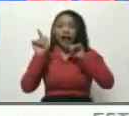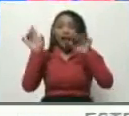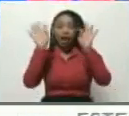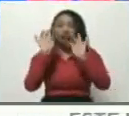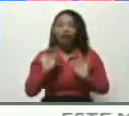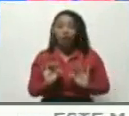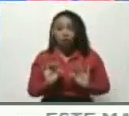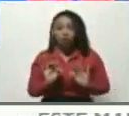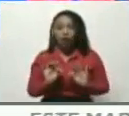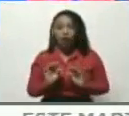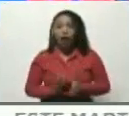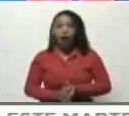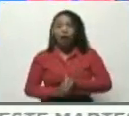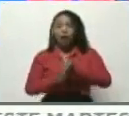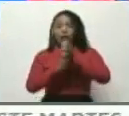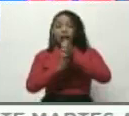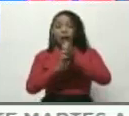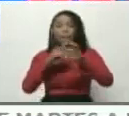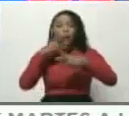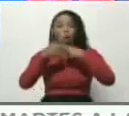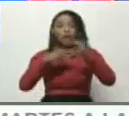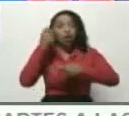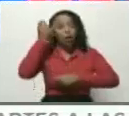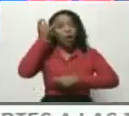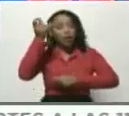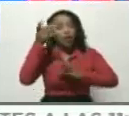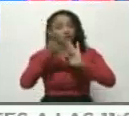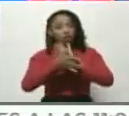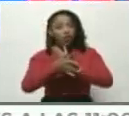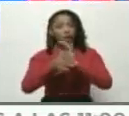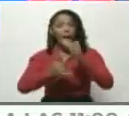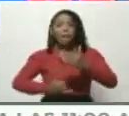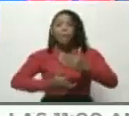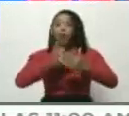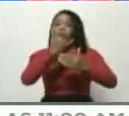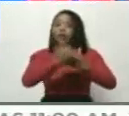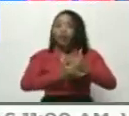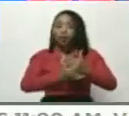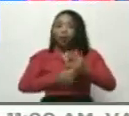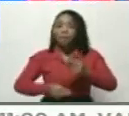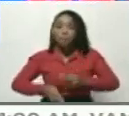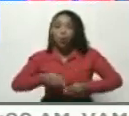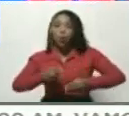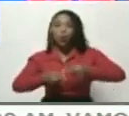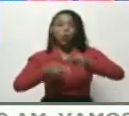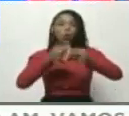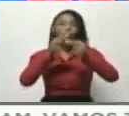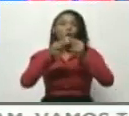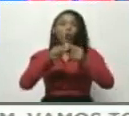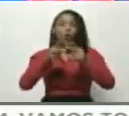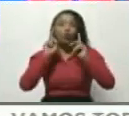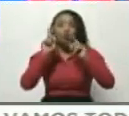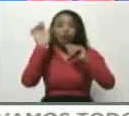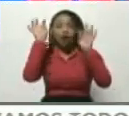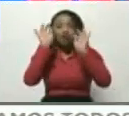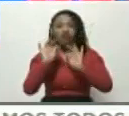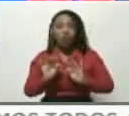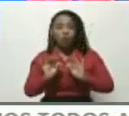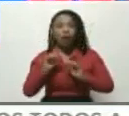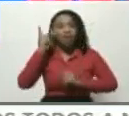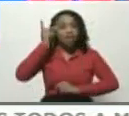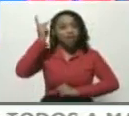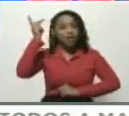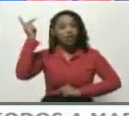con una guía político-ideológica, con un proyecto a construir y con una metodología y una